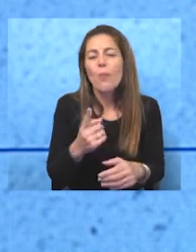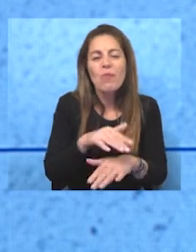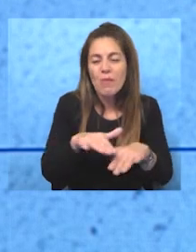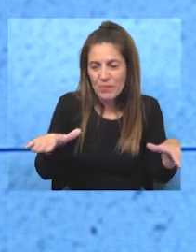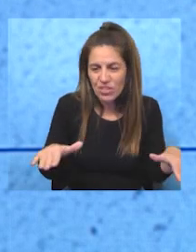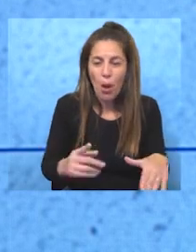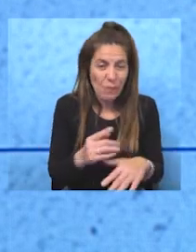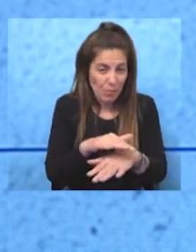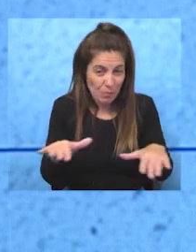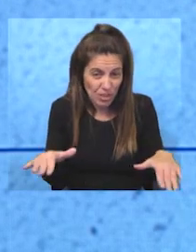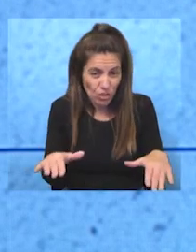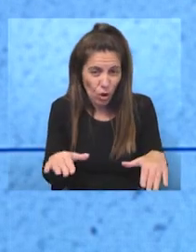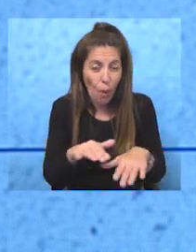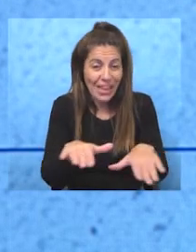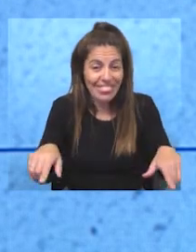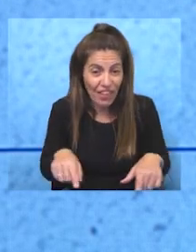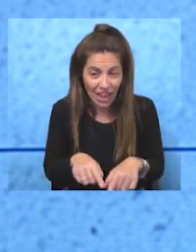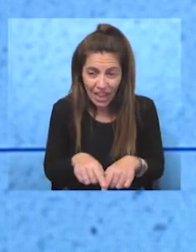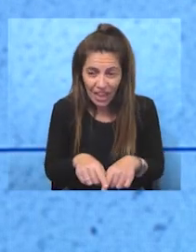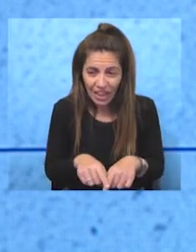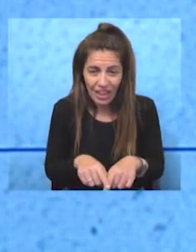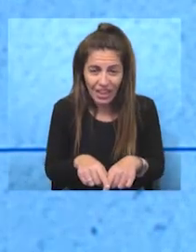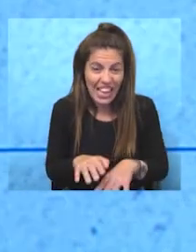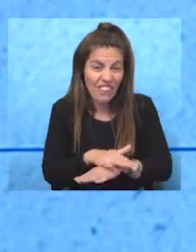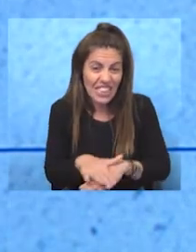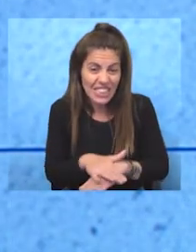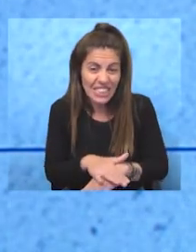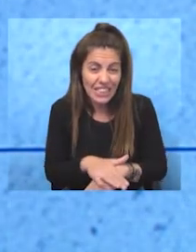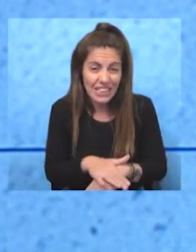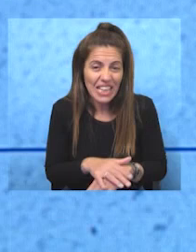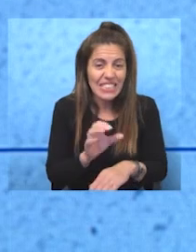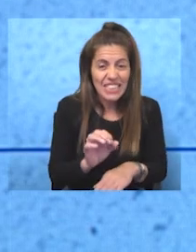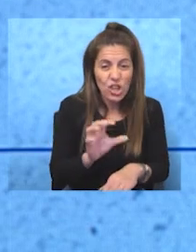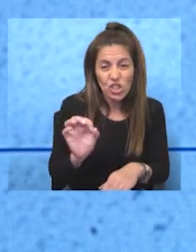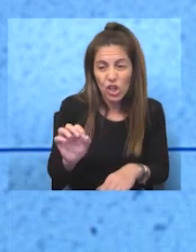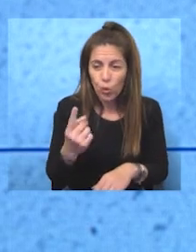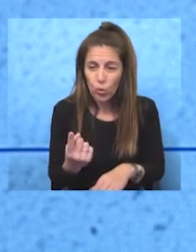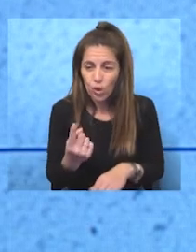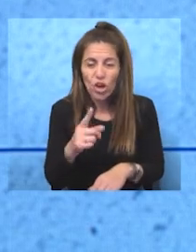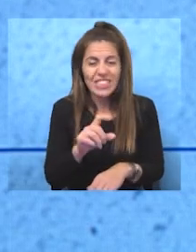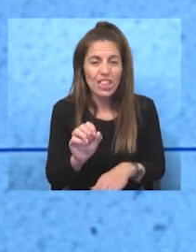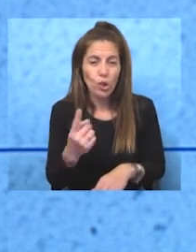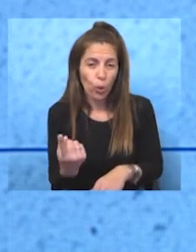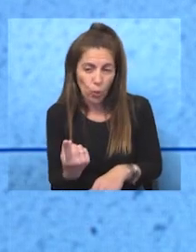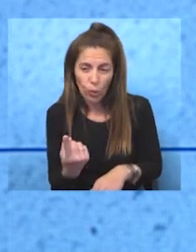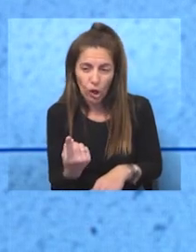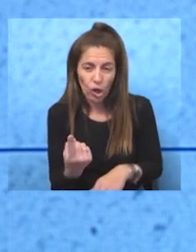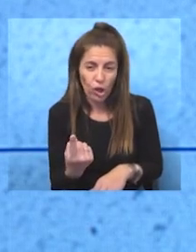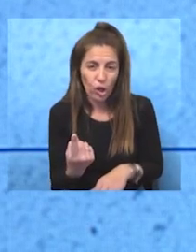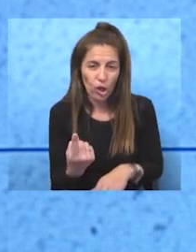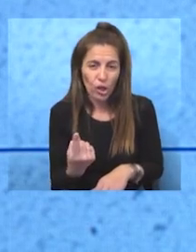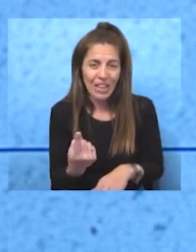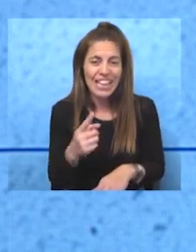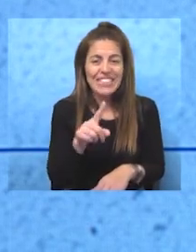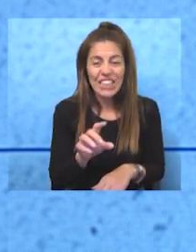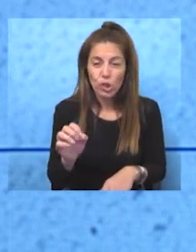piso es primer piso o es planta baja Esa es la pregunta qué le ponemos 001 o 101 a los apartamentos de primer piso se le